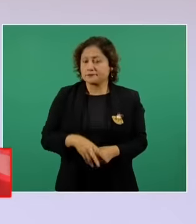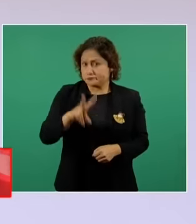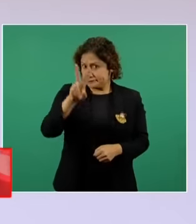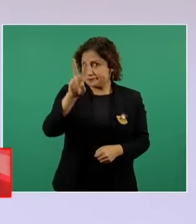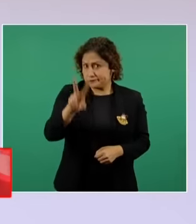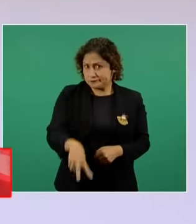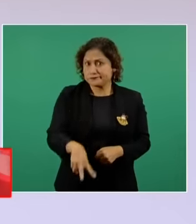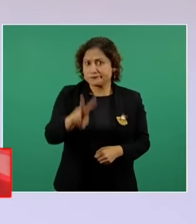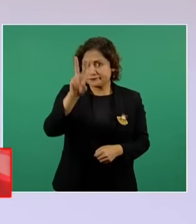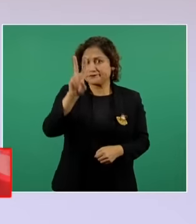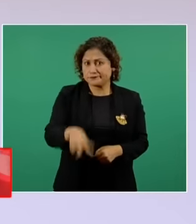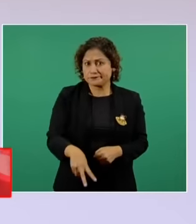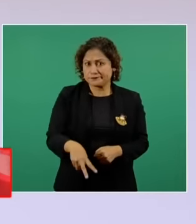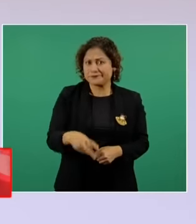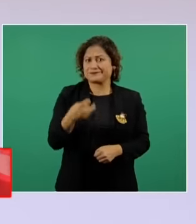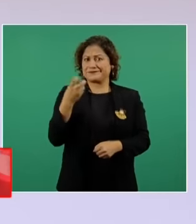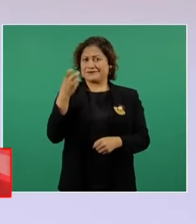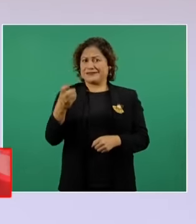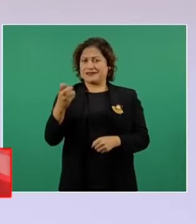se ve mal